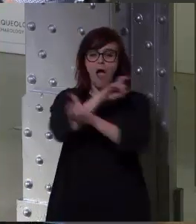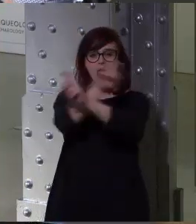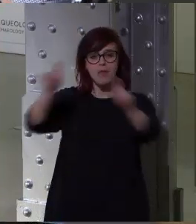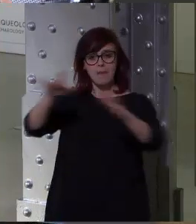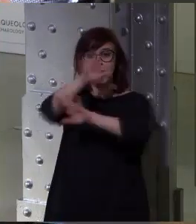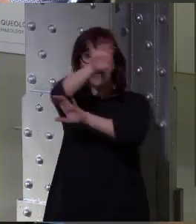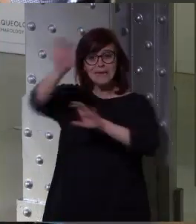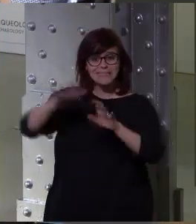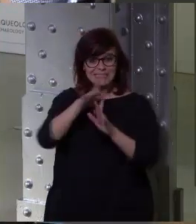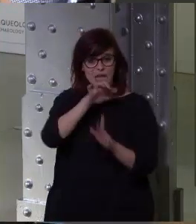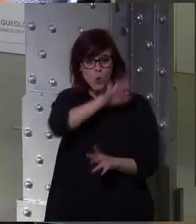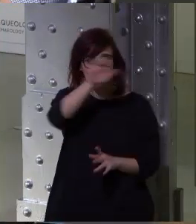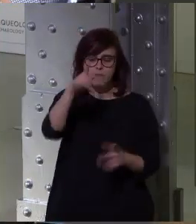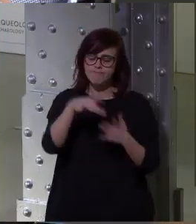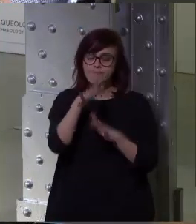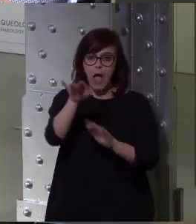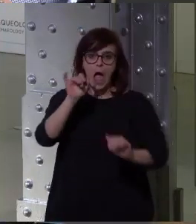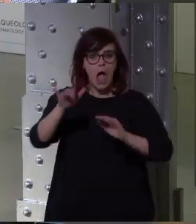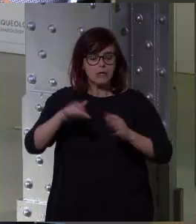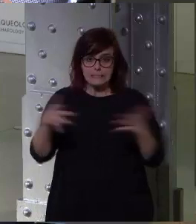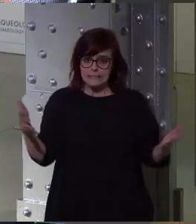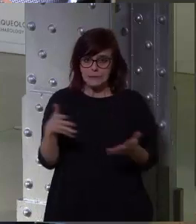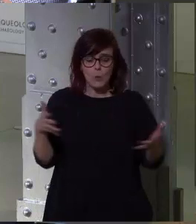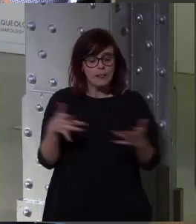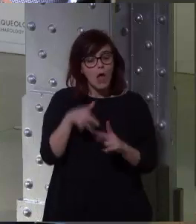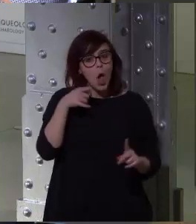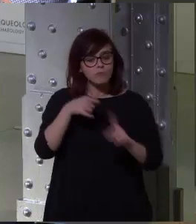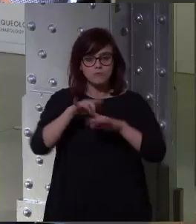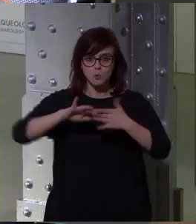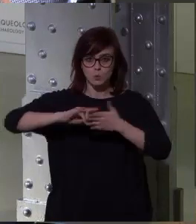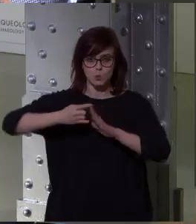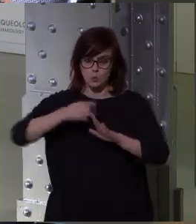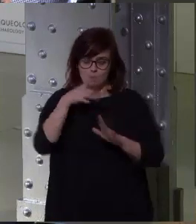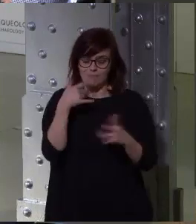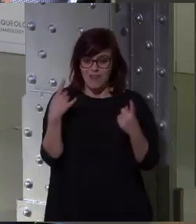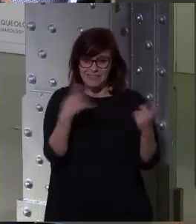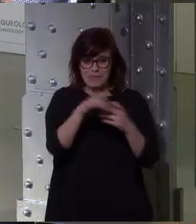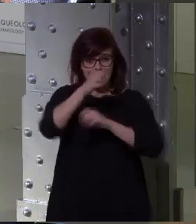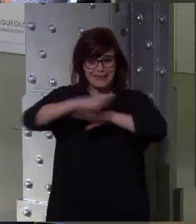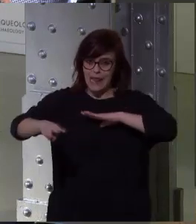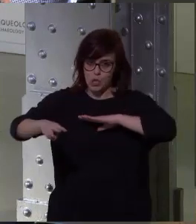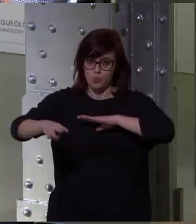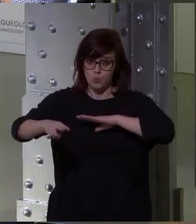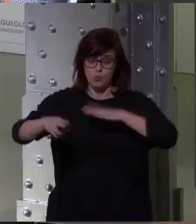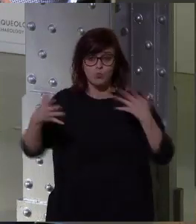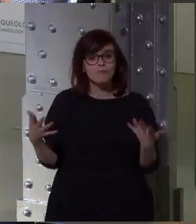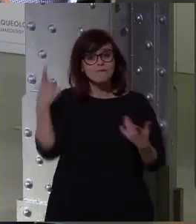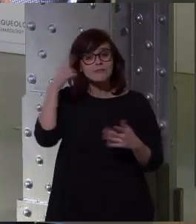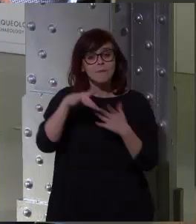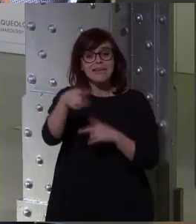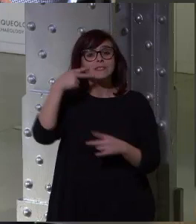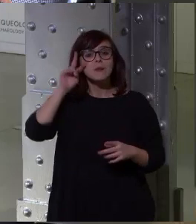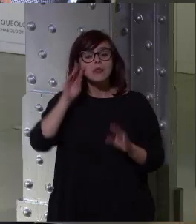llamamiento a los países europeos para tomar acciones urgentes, dada la situación que tenemos en el Mediterráneo. Desde